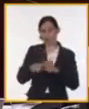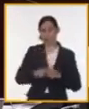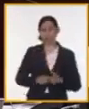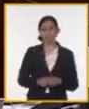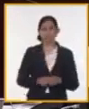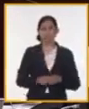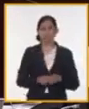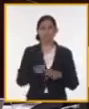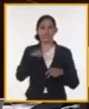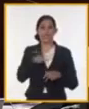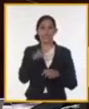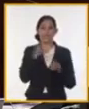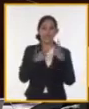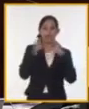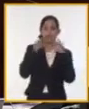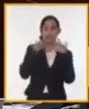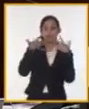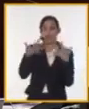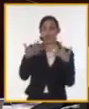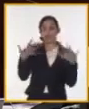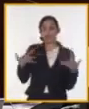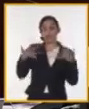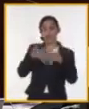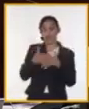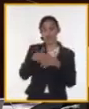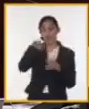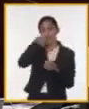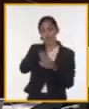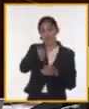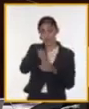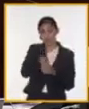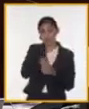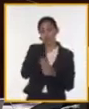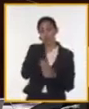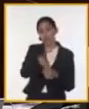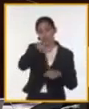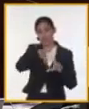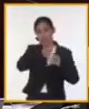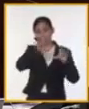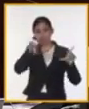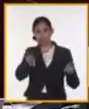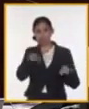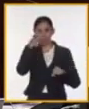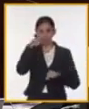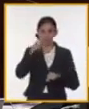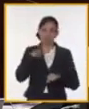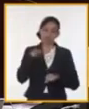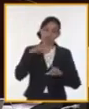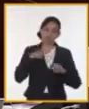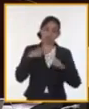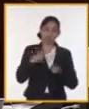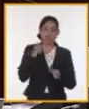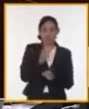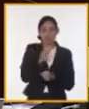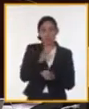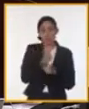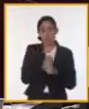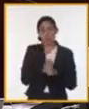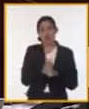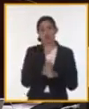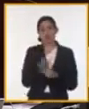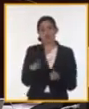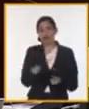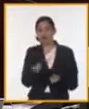ese sentido, desde el punto de vista interno, se han, repito, trabajando Comercio Exterior,